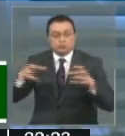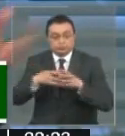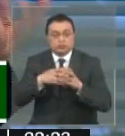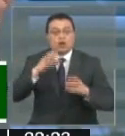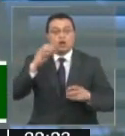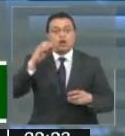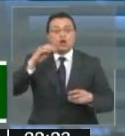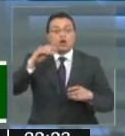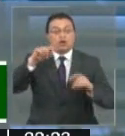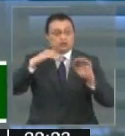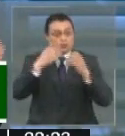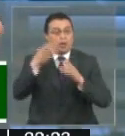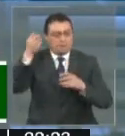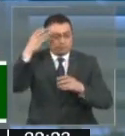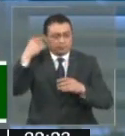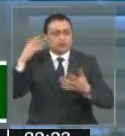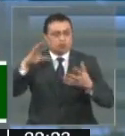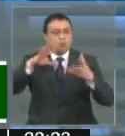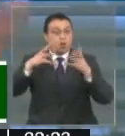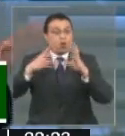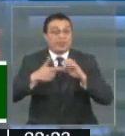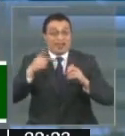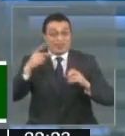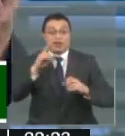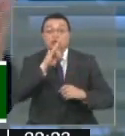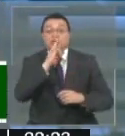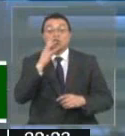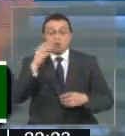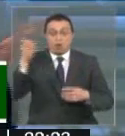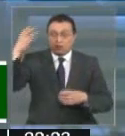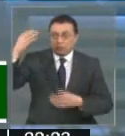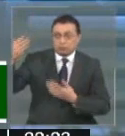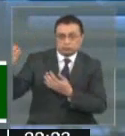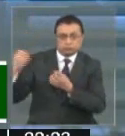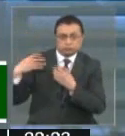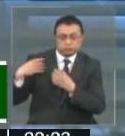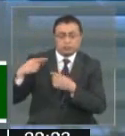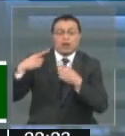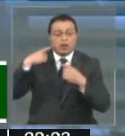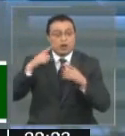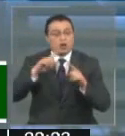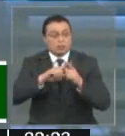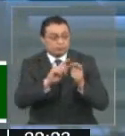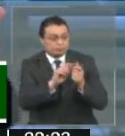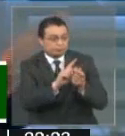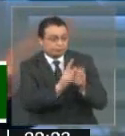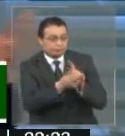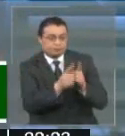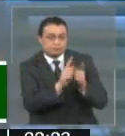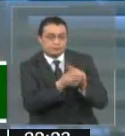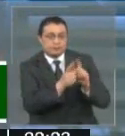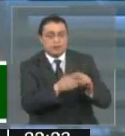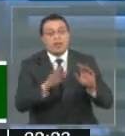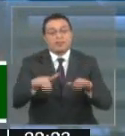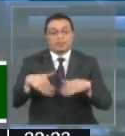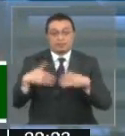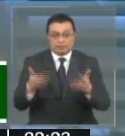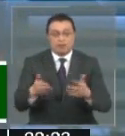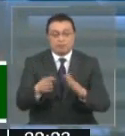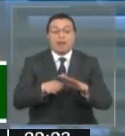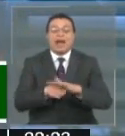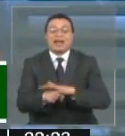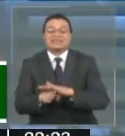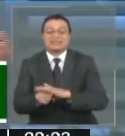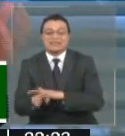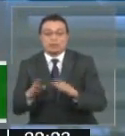Mundial del Turismo, que puedan traer experiencias, contarnos cómo están adaptando en otros países para poder generar un turismo